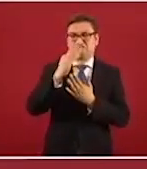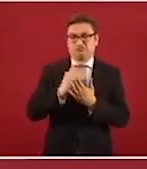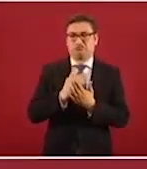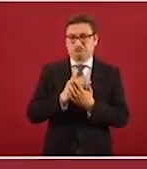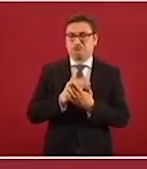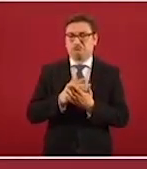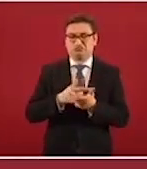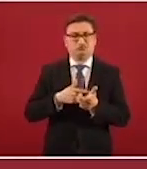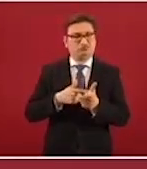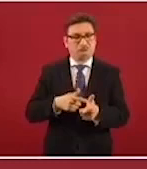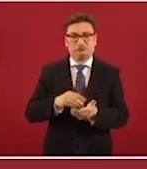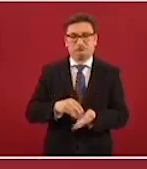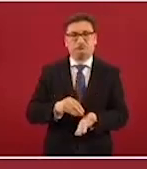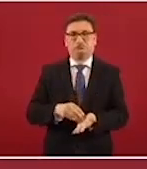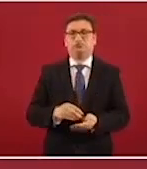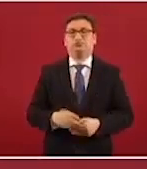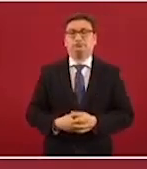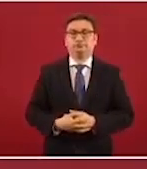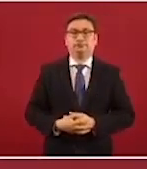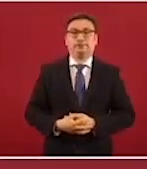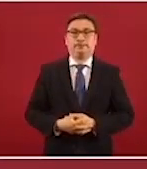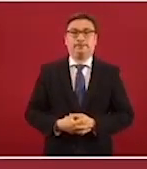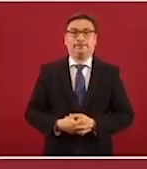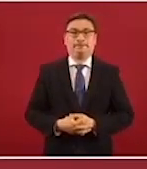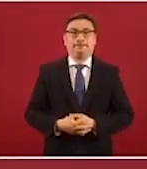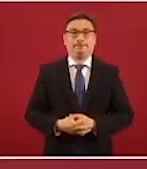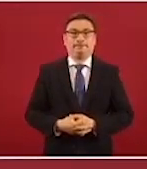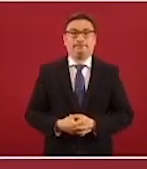el país con la tasa más baja.